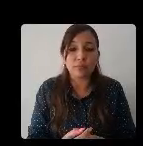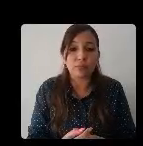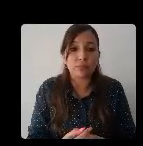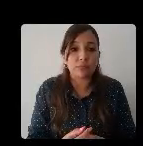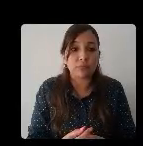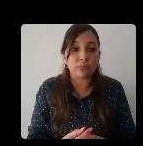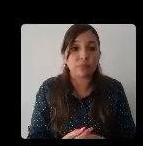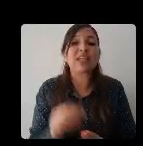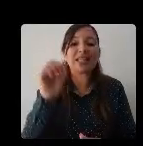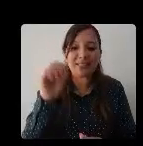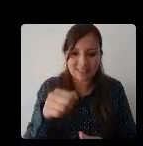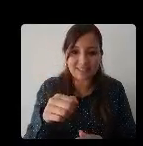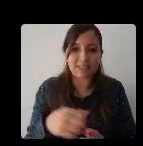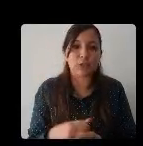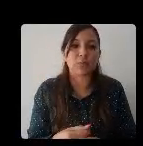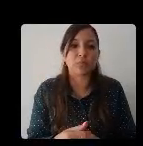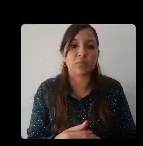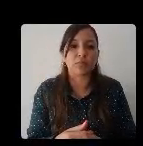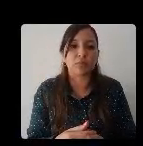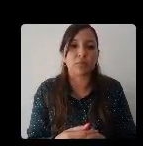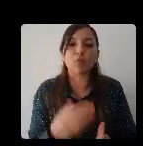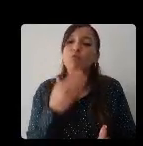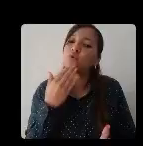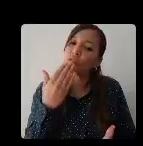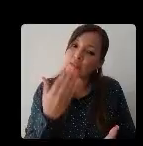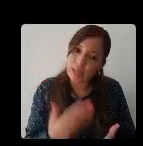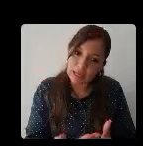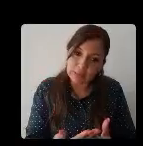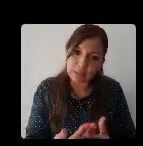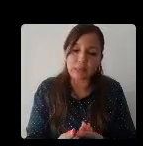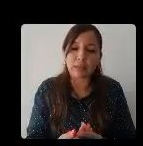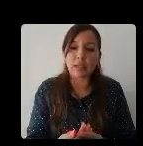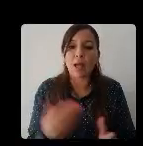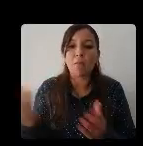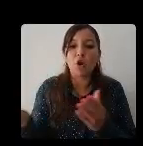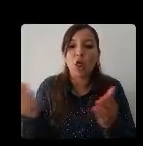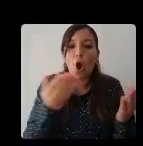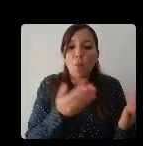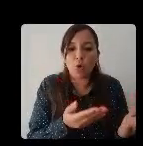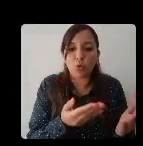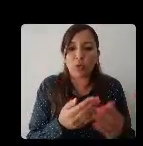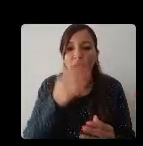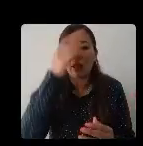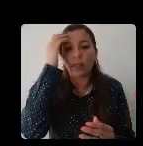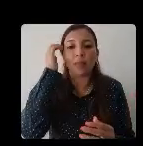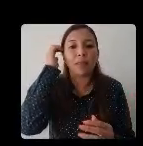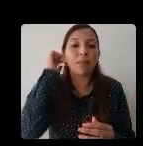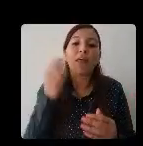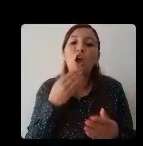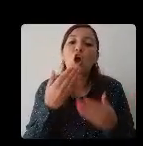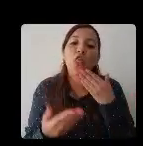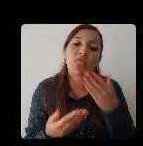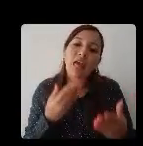gracias por darme esta oportunidad de repente de contarles un poco de mi experiencia, pero les invito